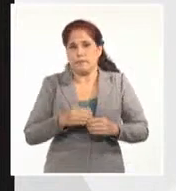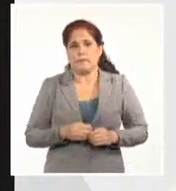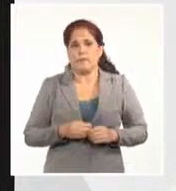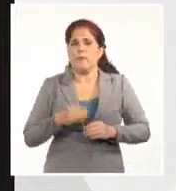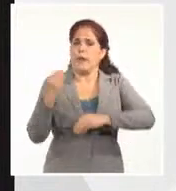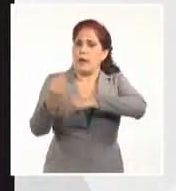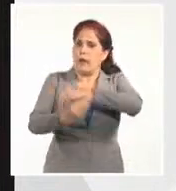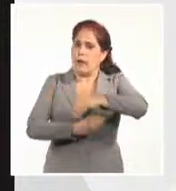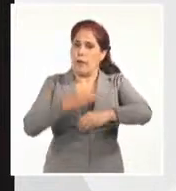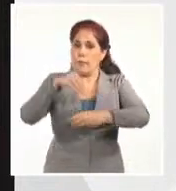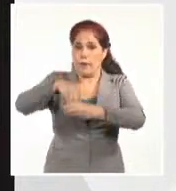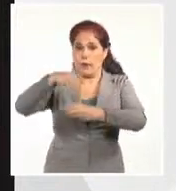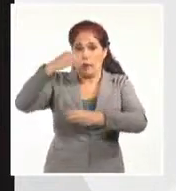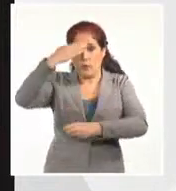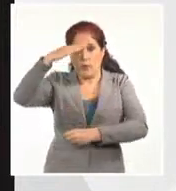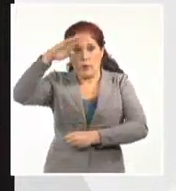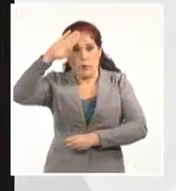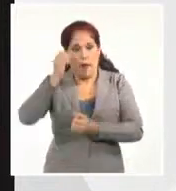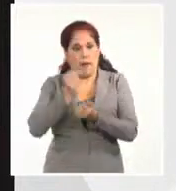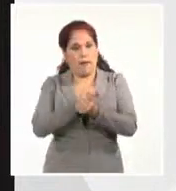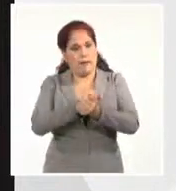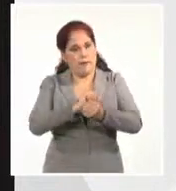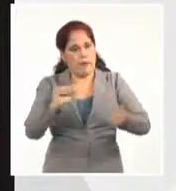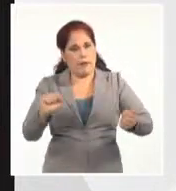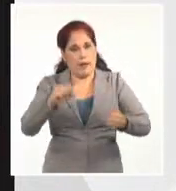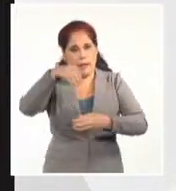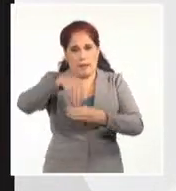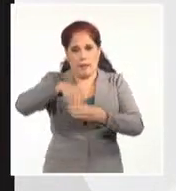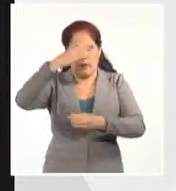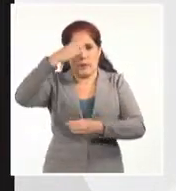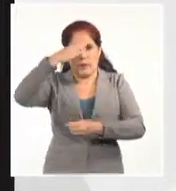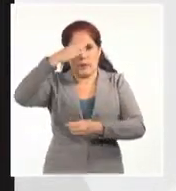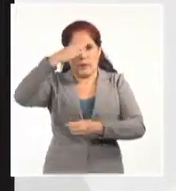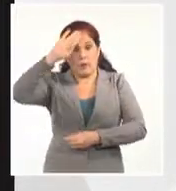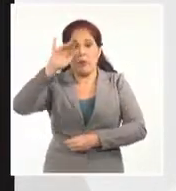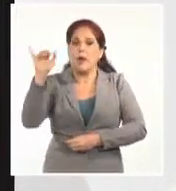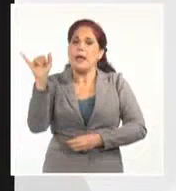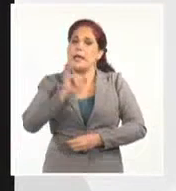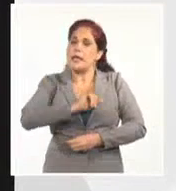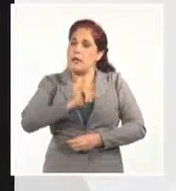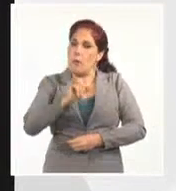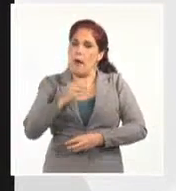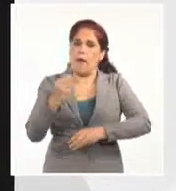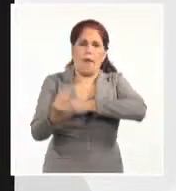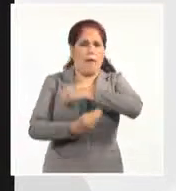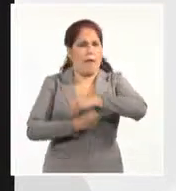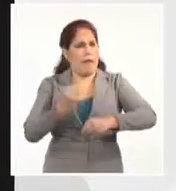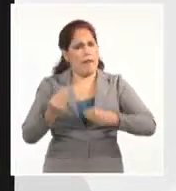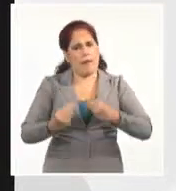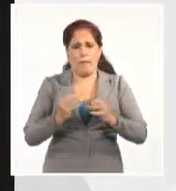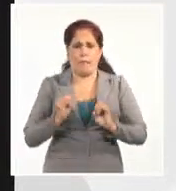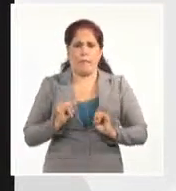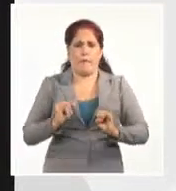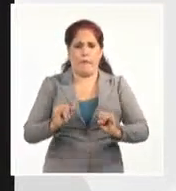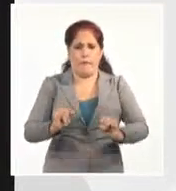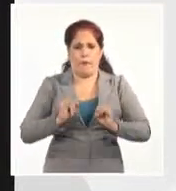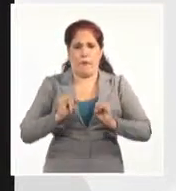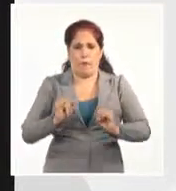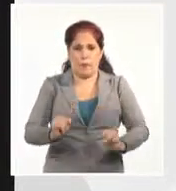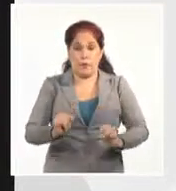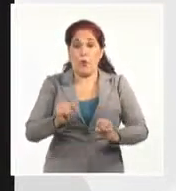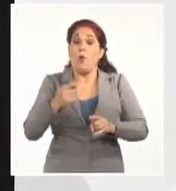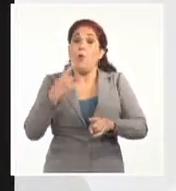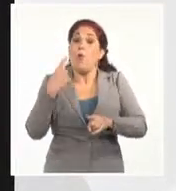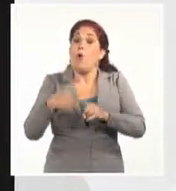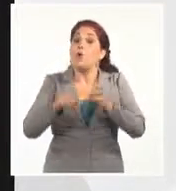cambios en el gobierno, libertad, todo esto, al igual que aunque se haya distinguido la información, es decir, una cosa es lo que pasa en redes